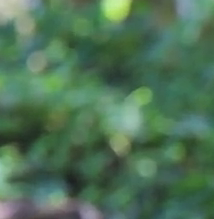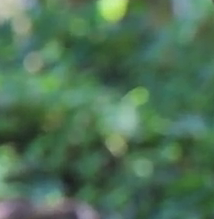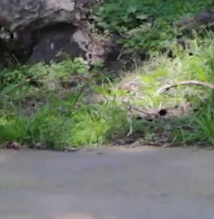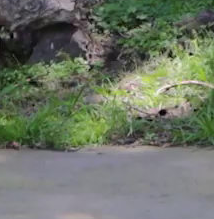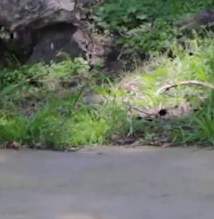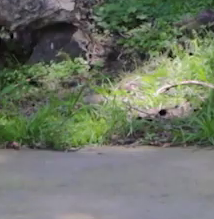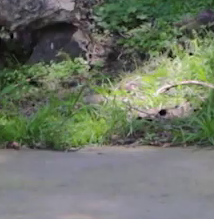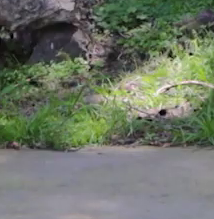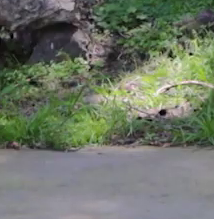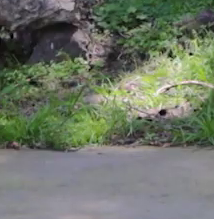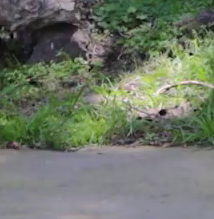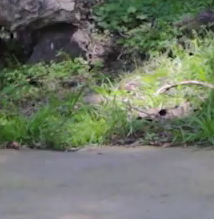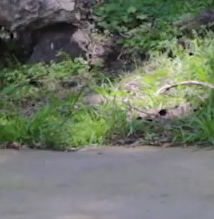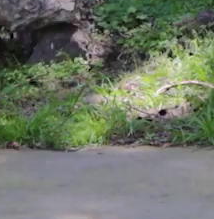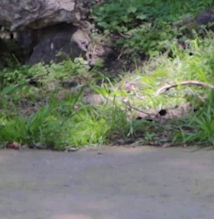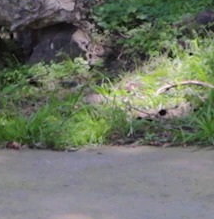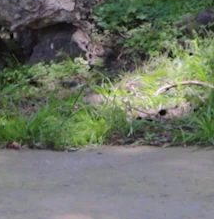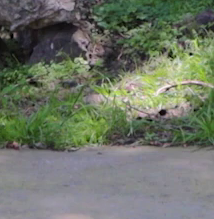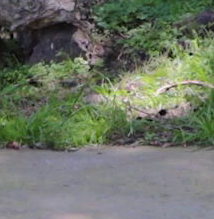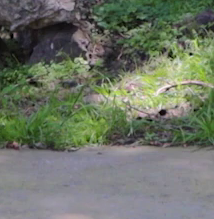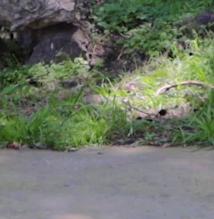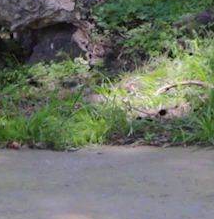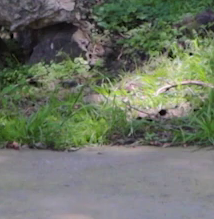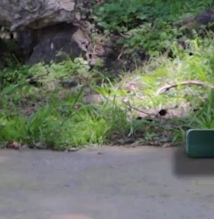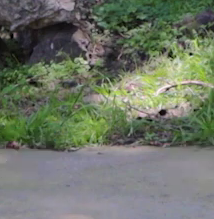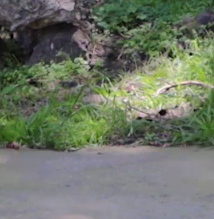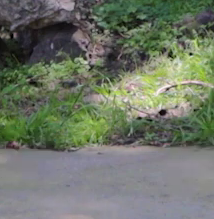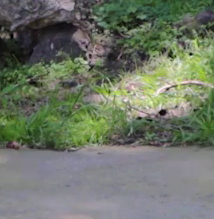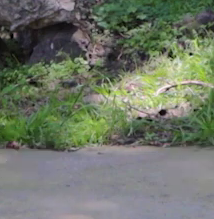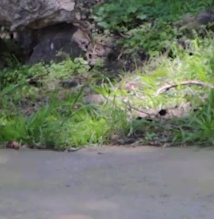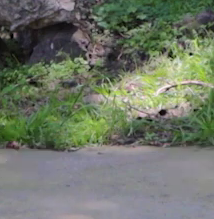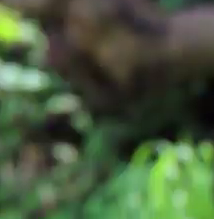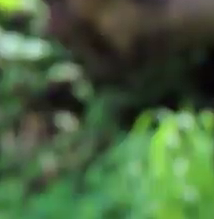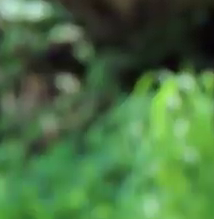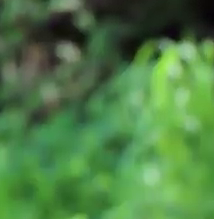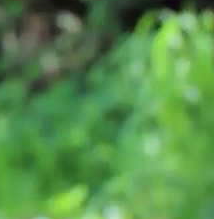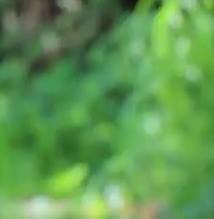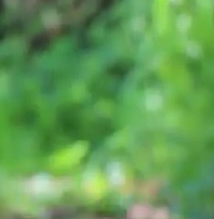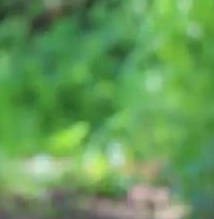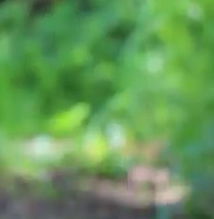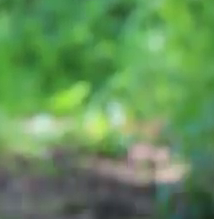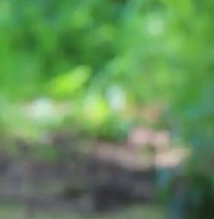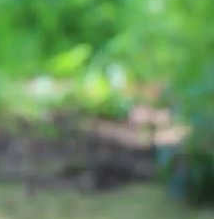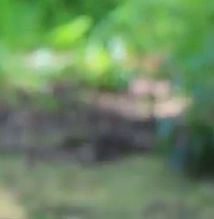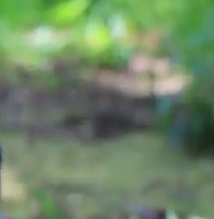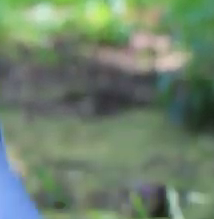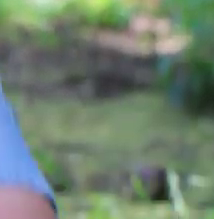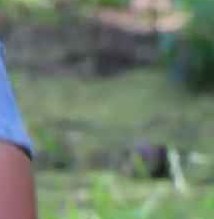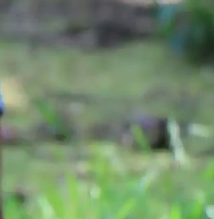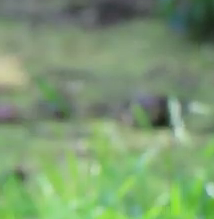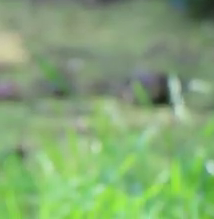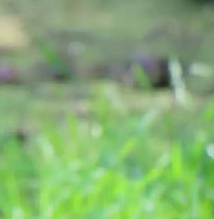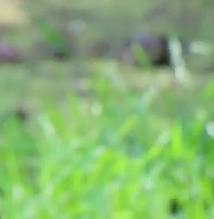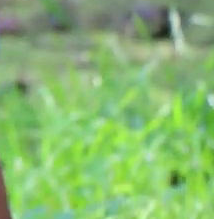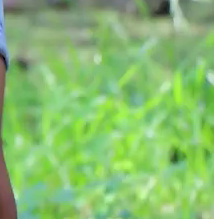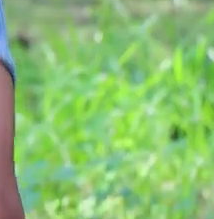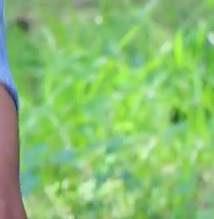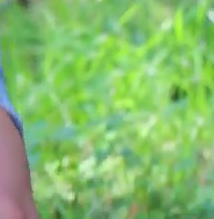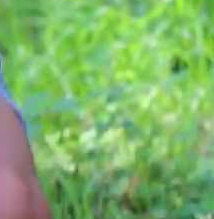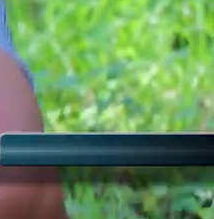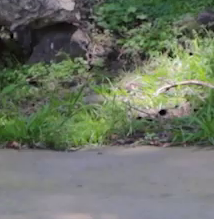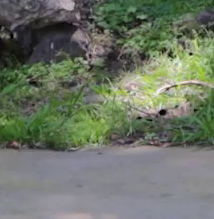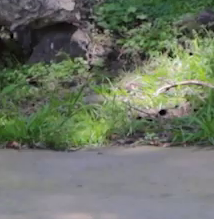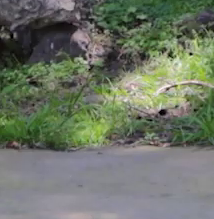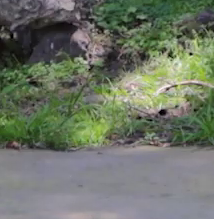pierna. Bajamos, flexionamos, muy bien, exactamente ahí, muy bien hecho, Yair. Ahí bien, una más.